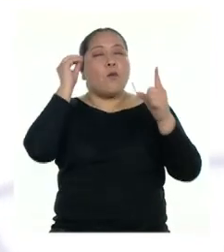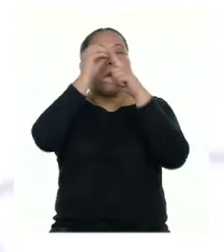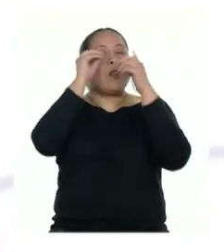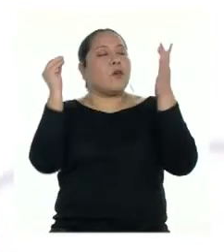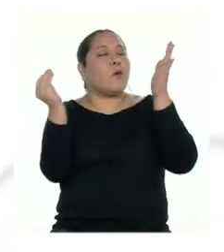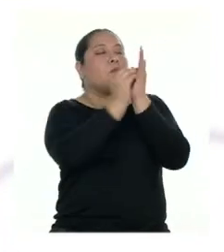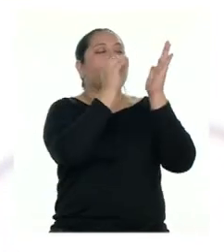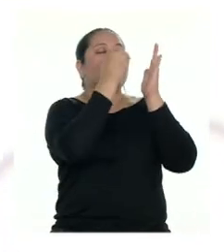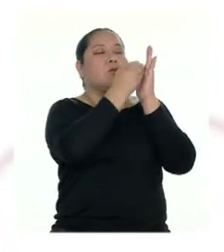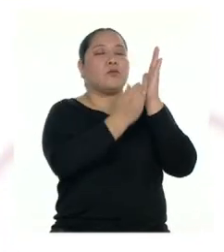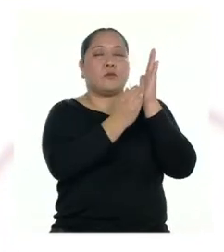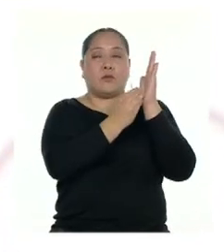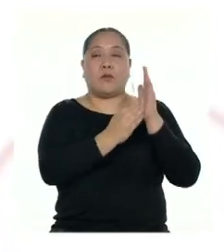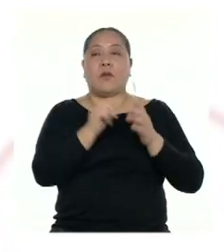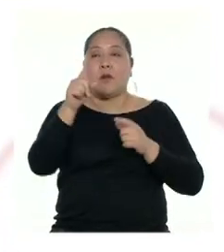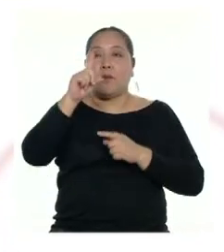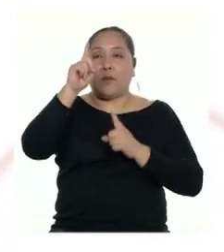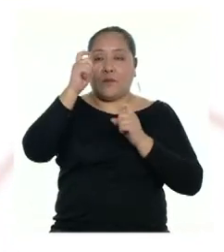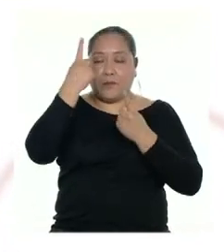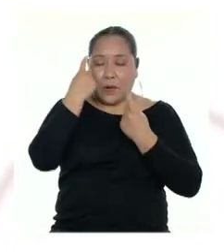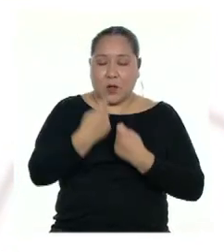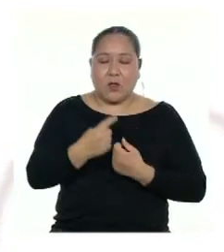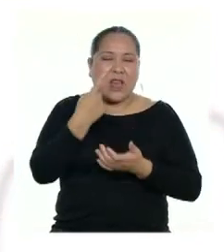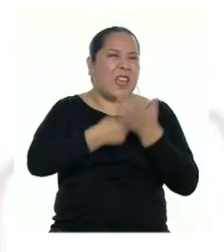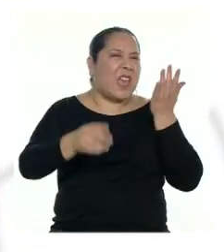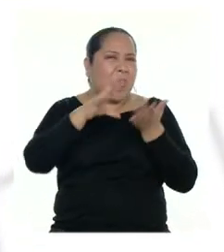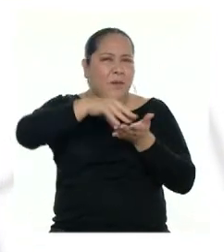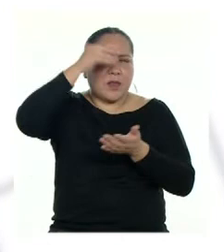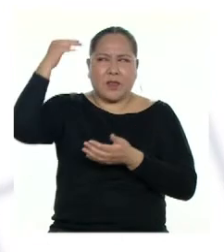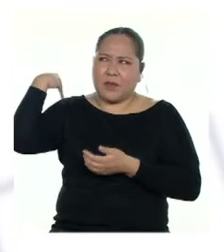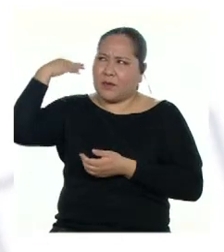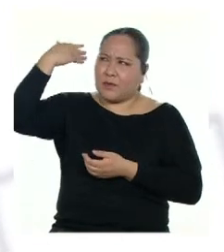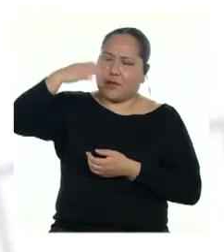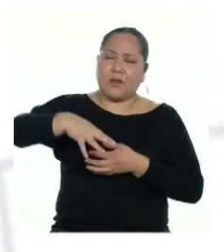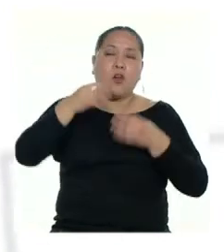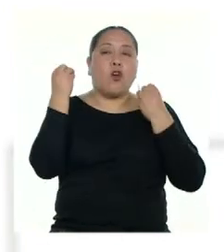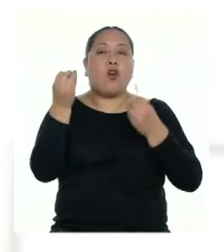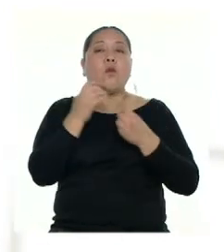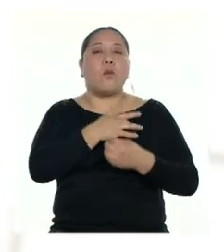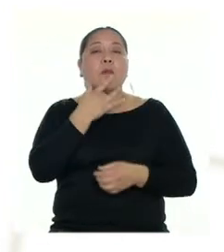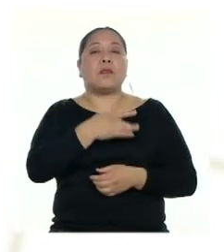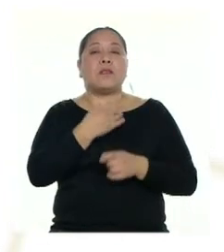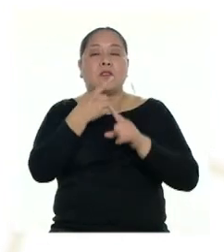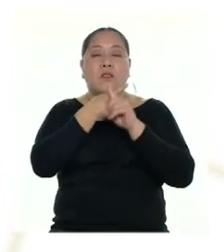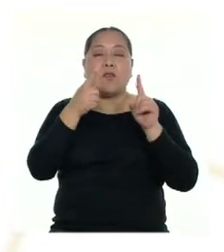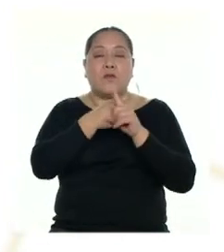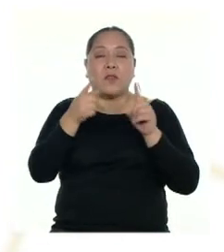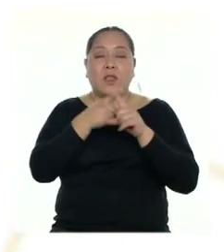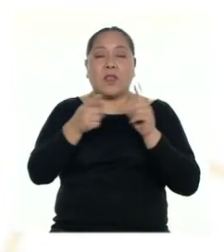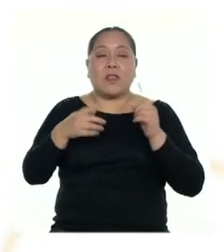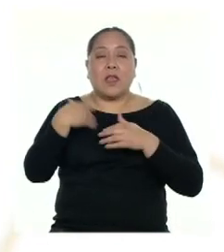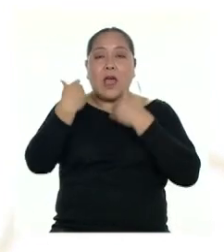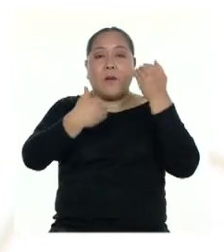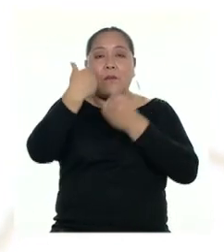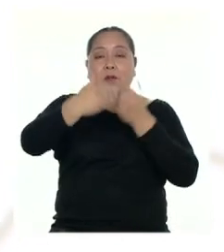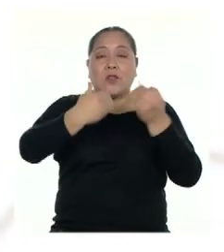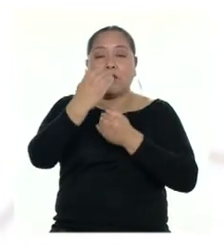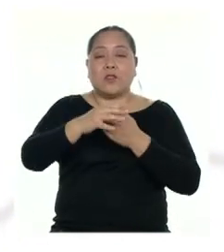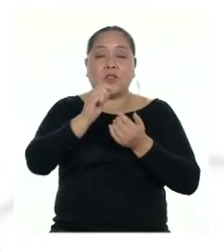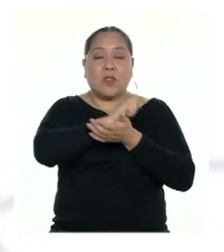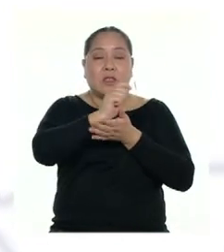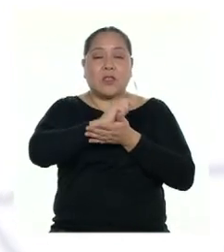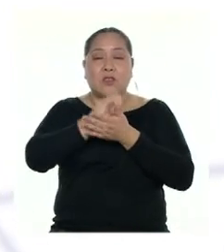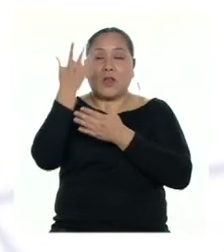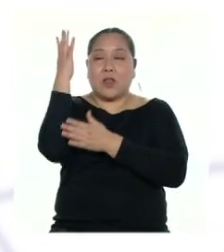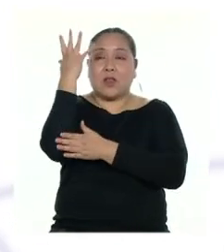empezar, pregúntate, ¿qué he aprendido en estas semanas? ¿Cómo me siento durante las distintas etapas del proceso de escritura?